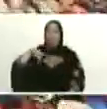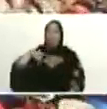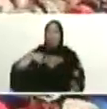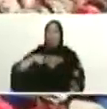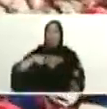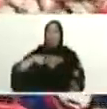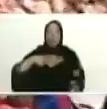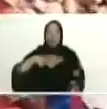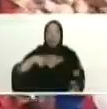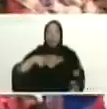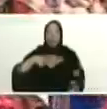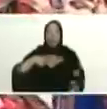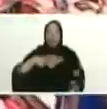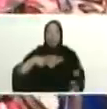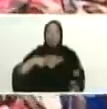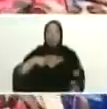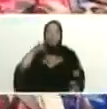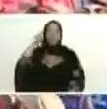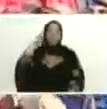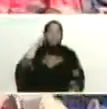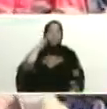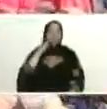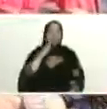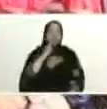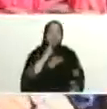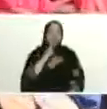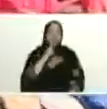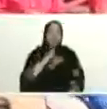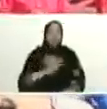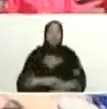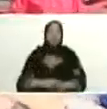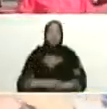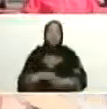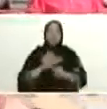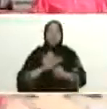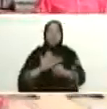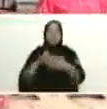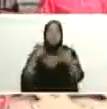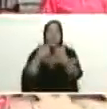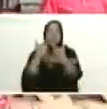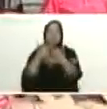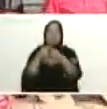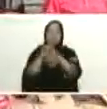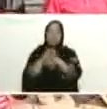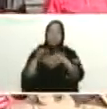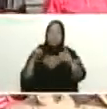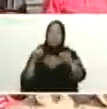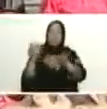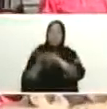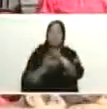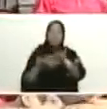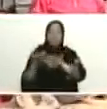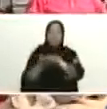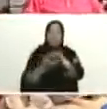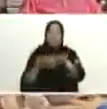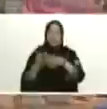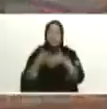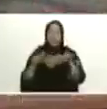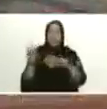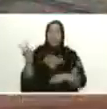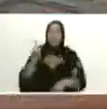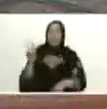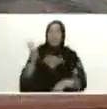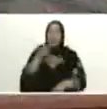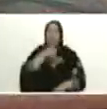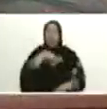en jefe, Simón Bolívar, que estuvo al frente de la gesta independentista y liberó a Venezuela